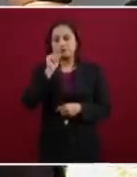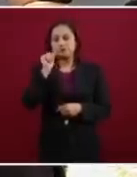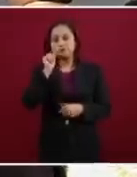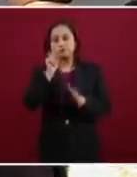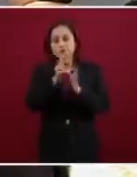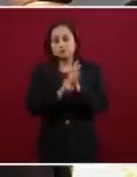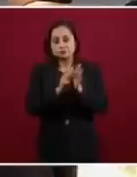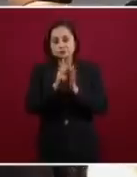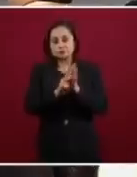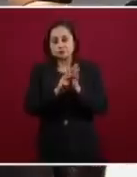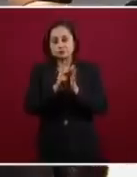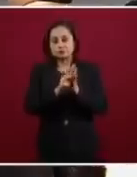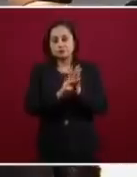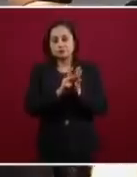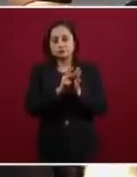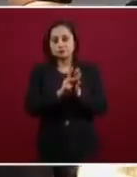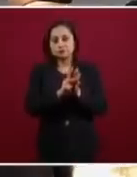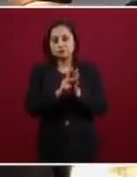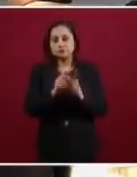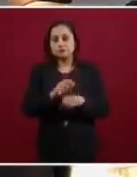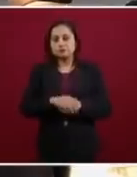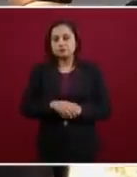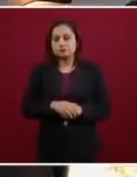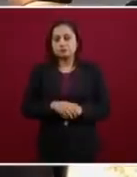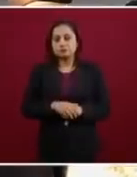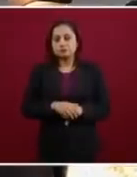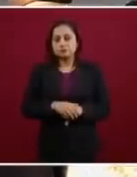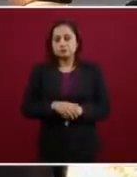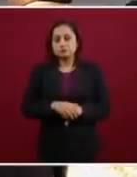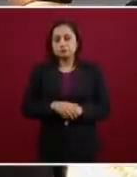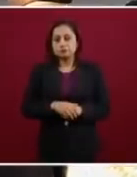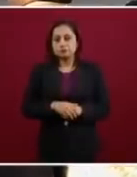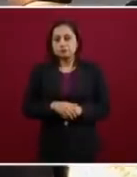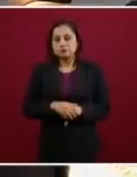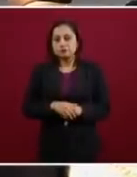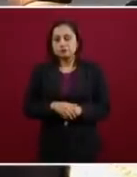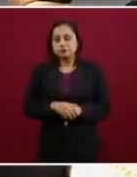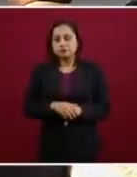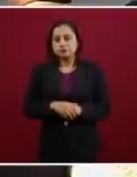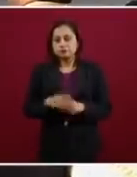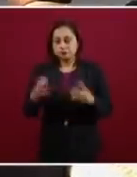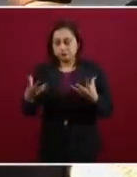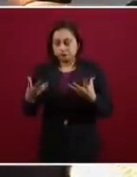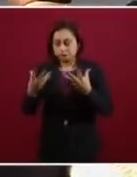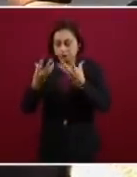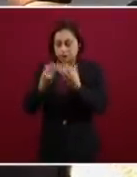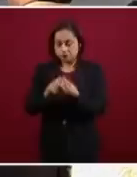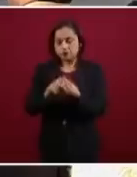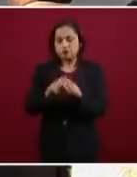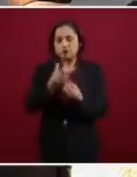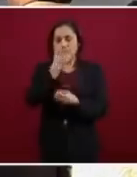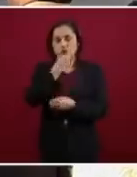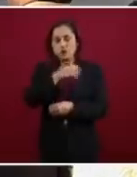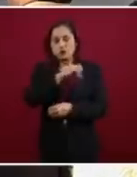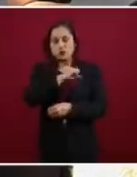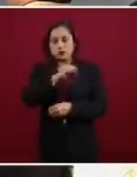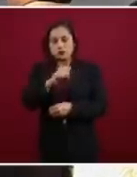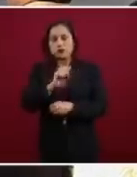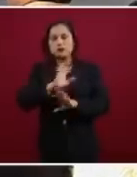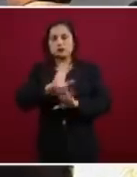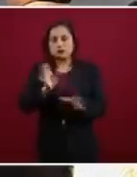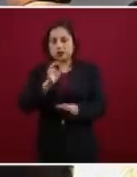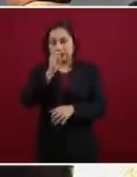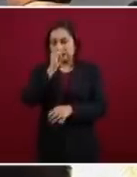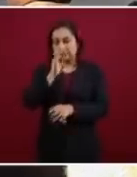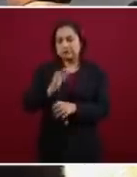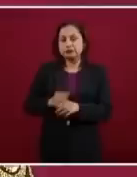que están ahí con el responde del presunto delincuente ya hay agresiones ayer